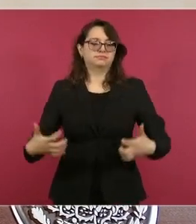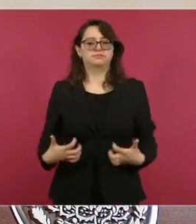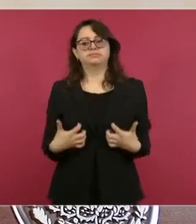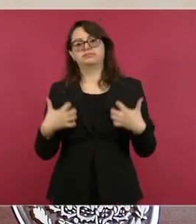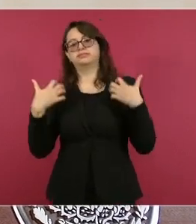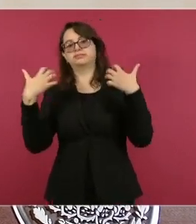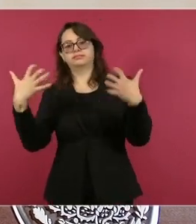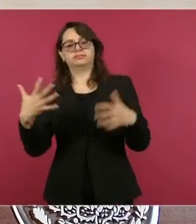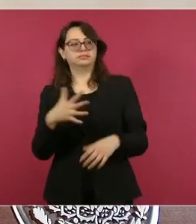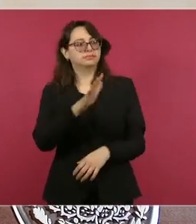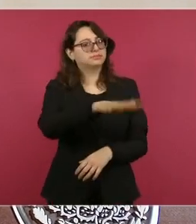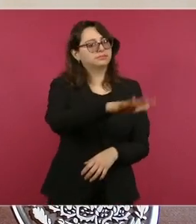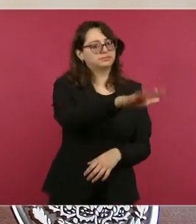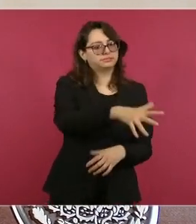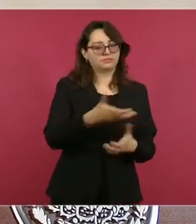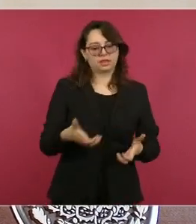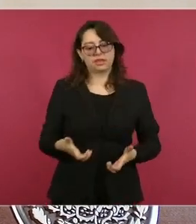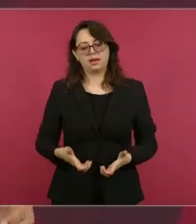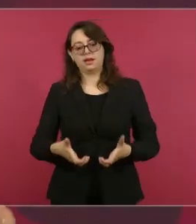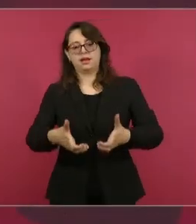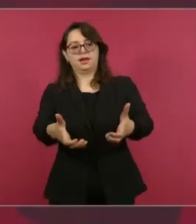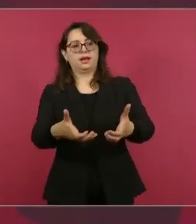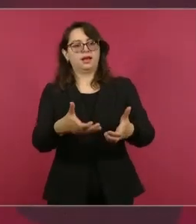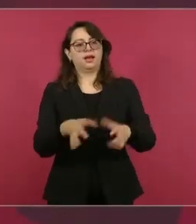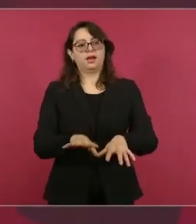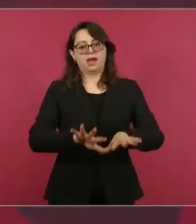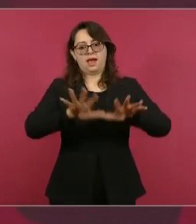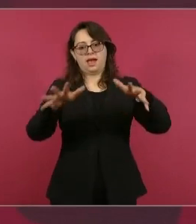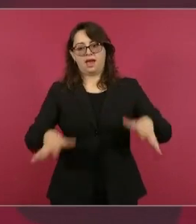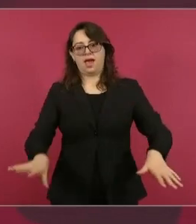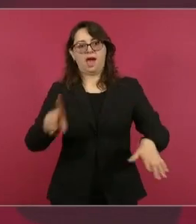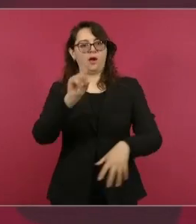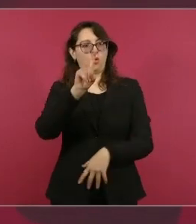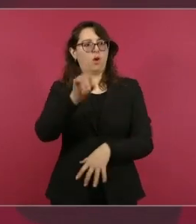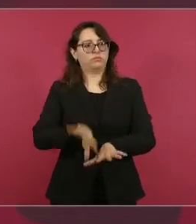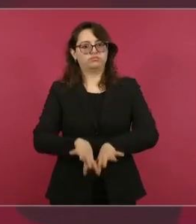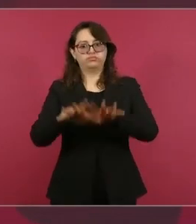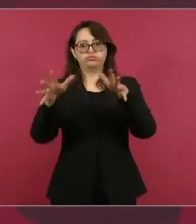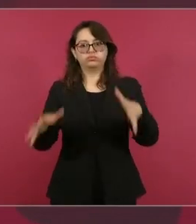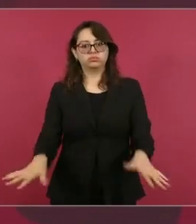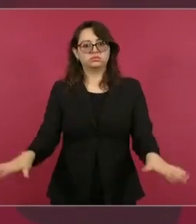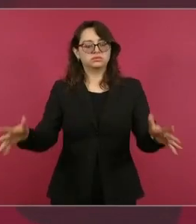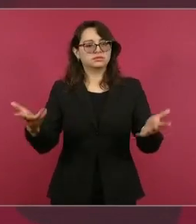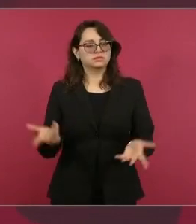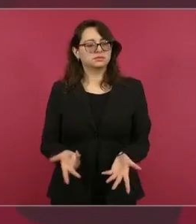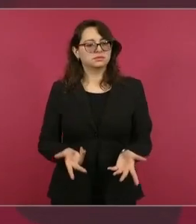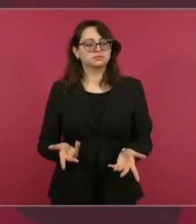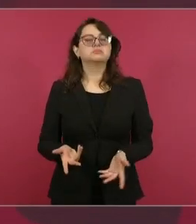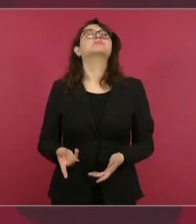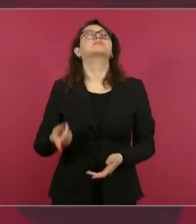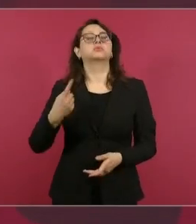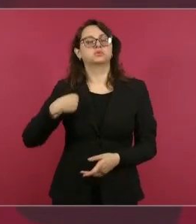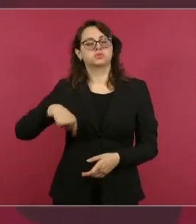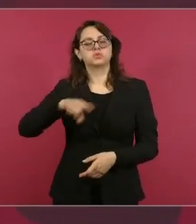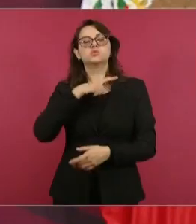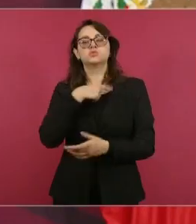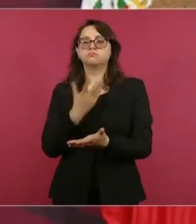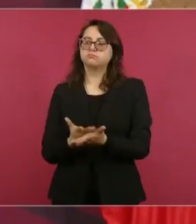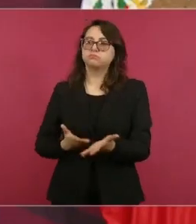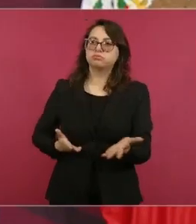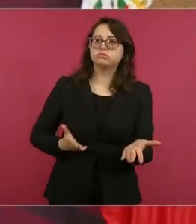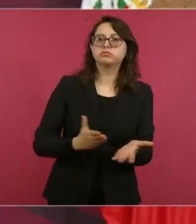el bordo de la carretera, no inundara a los pueblos. Pues lo resolvimos, se